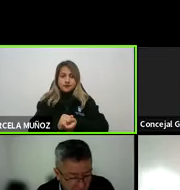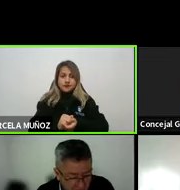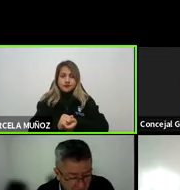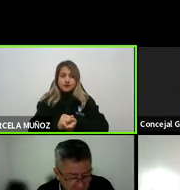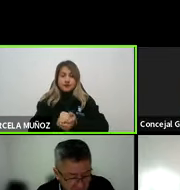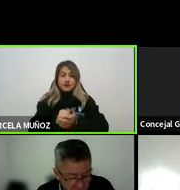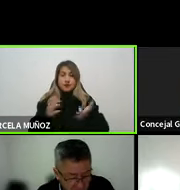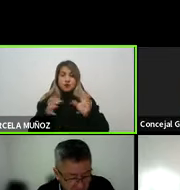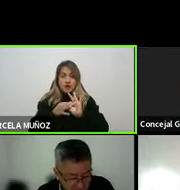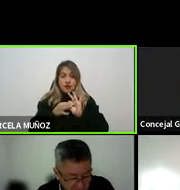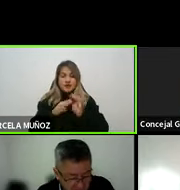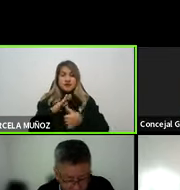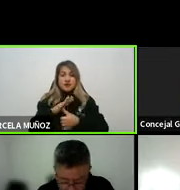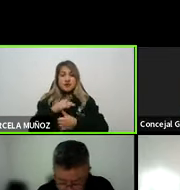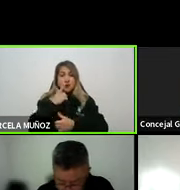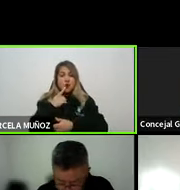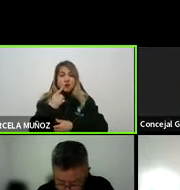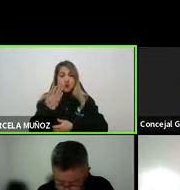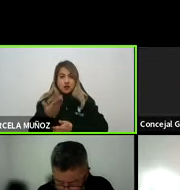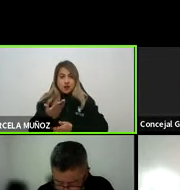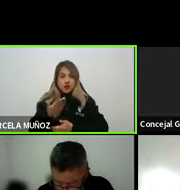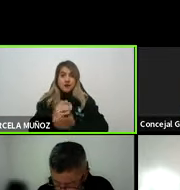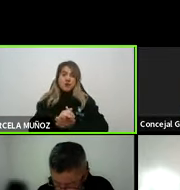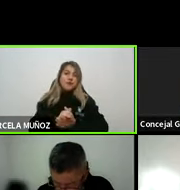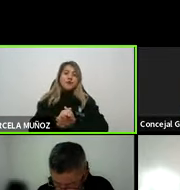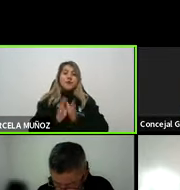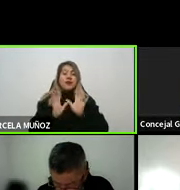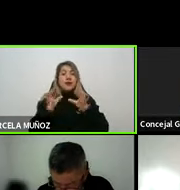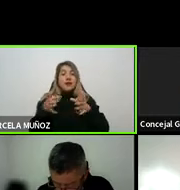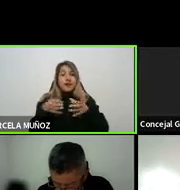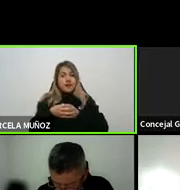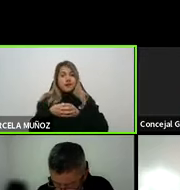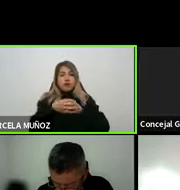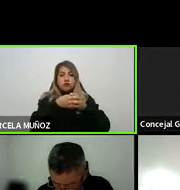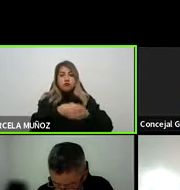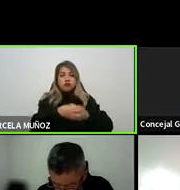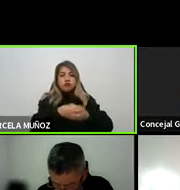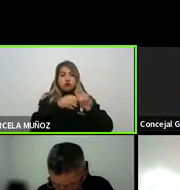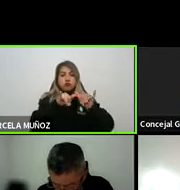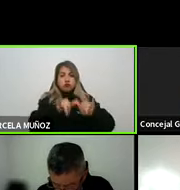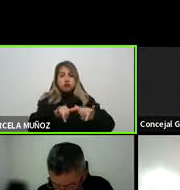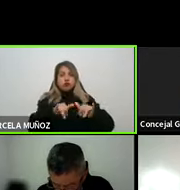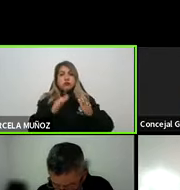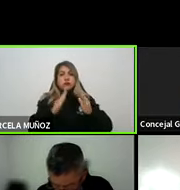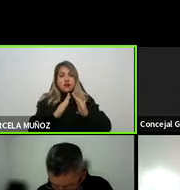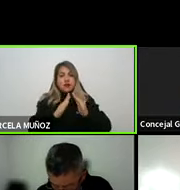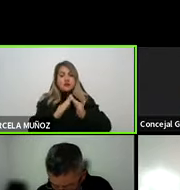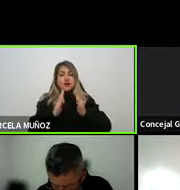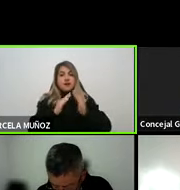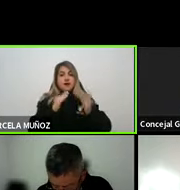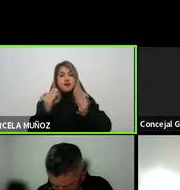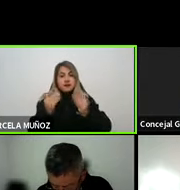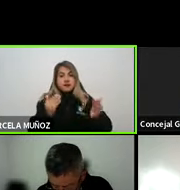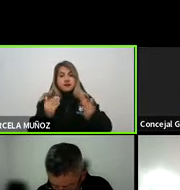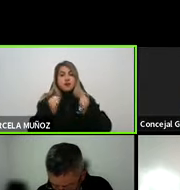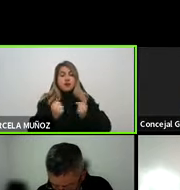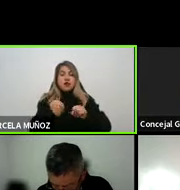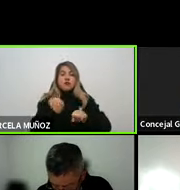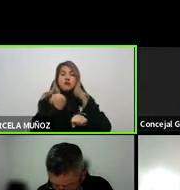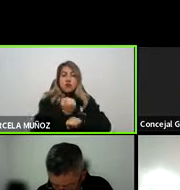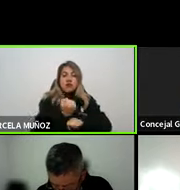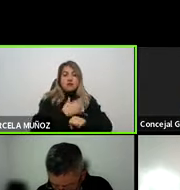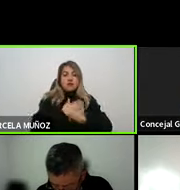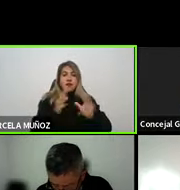Muchas gracias, concejal. Quedó un equipo precisamente en la casa de la vecina para ayudar. Están nuestros